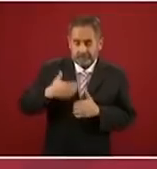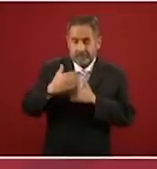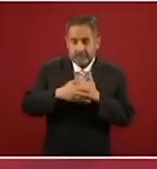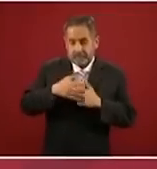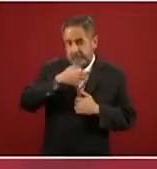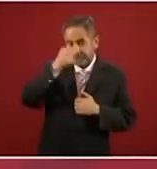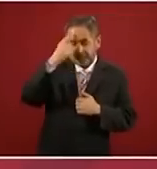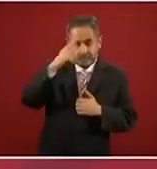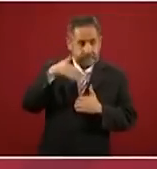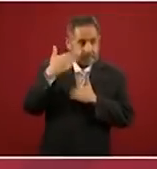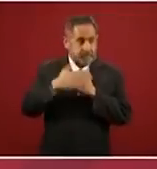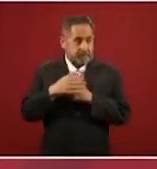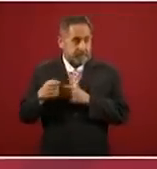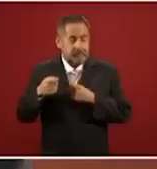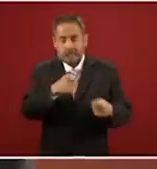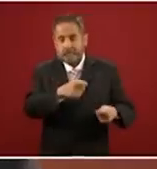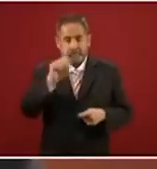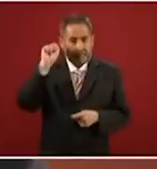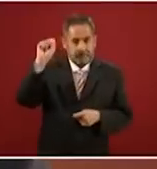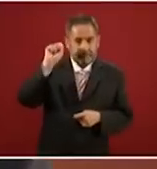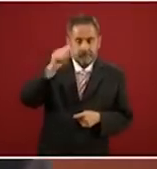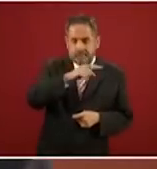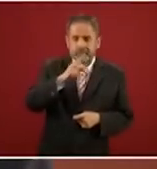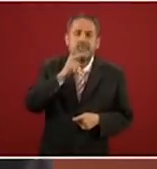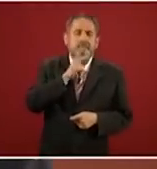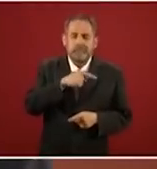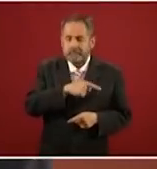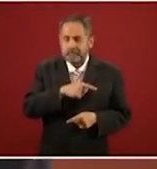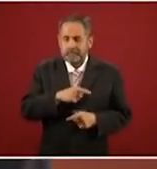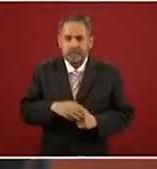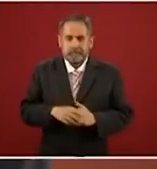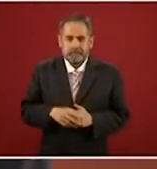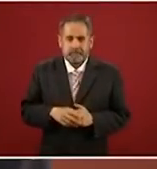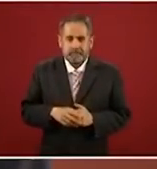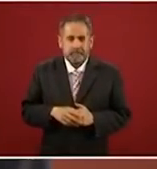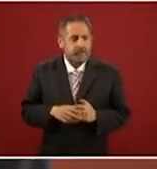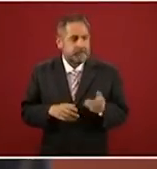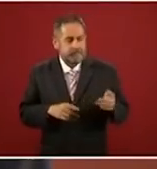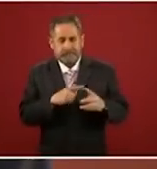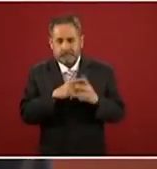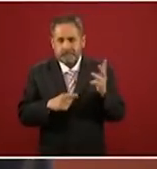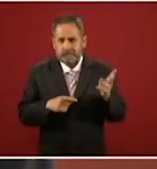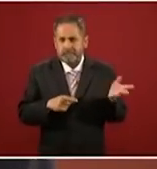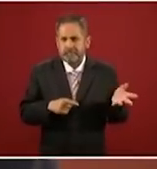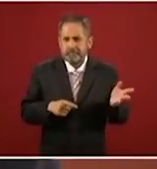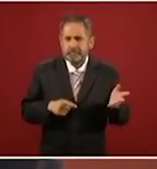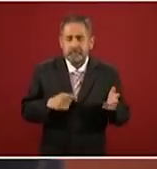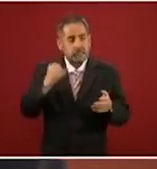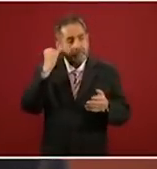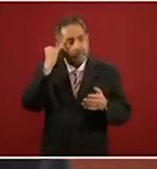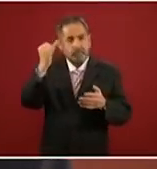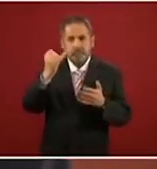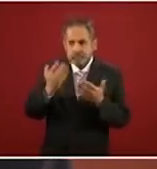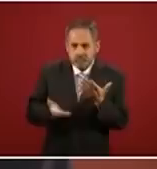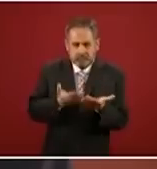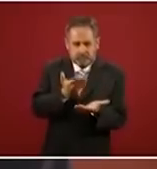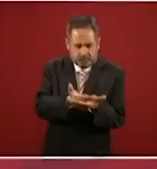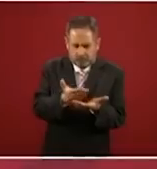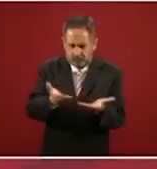ocupar los liderazgos en los sindicatos que plantean